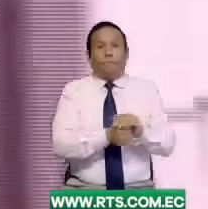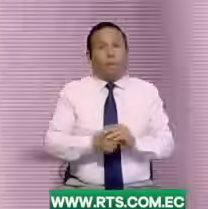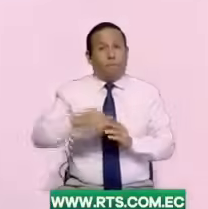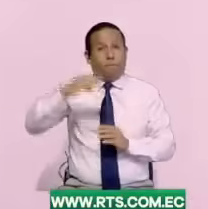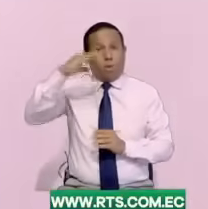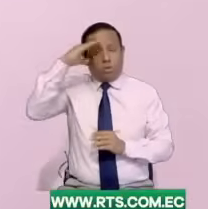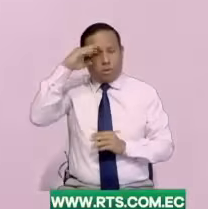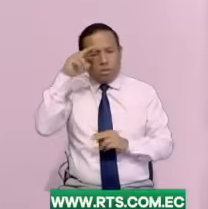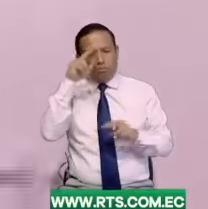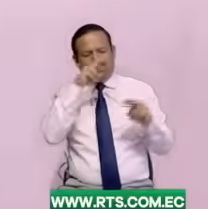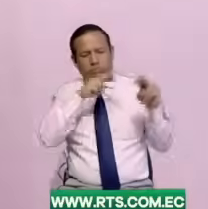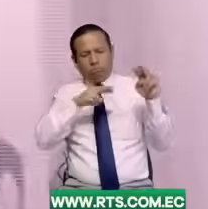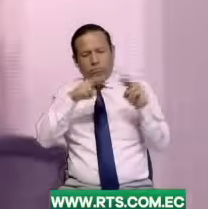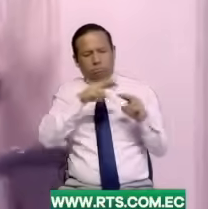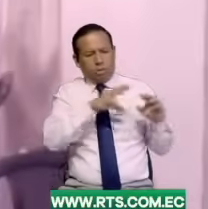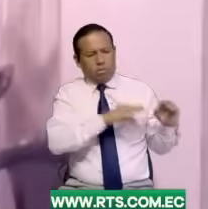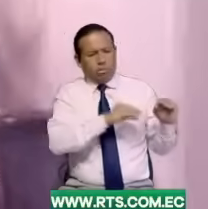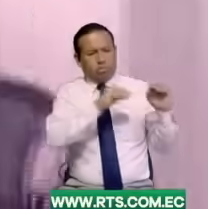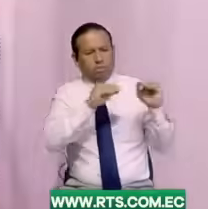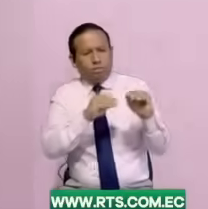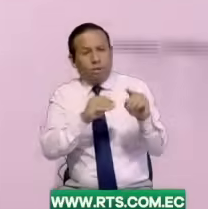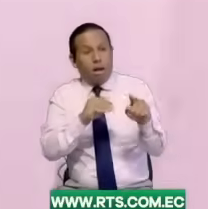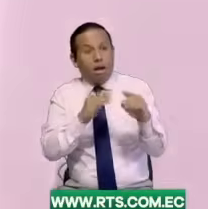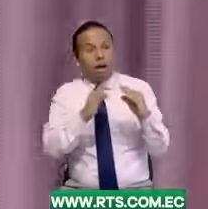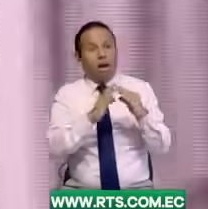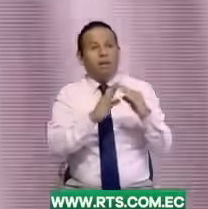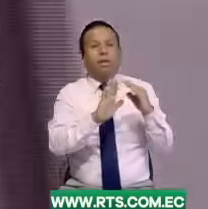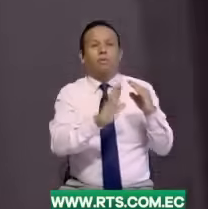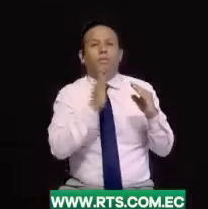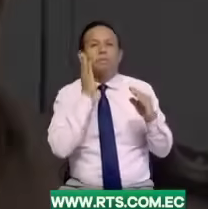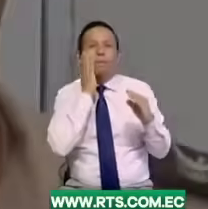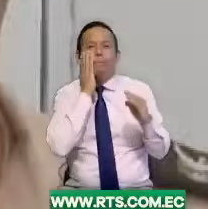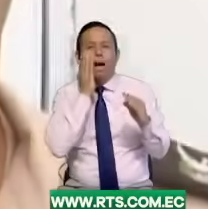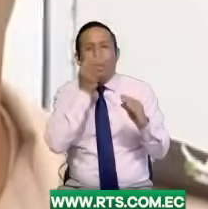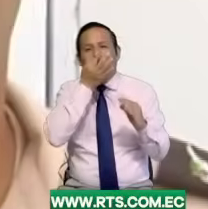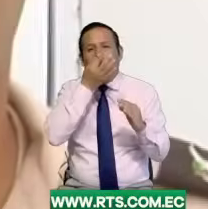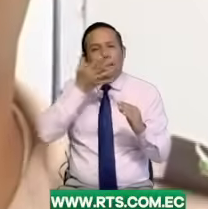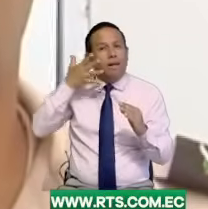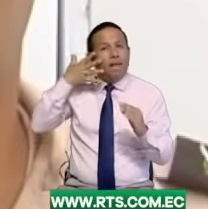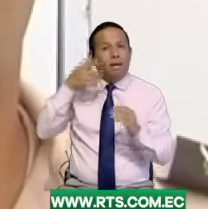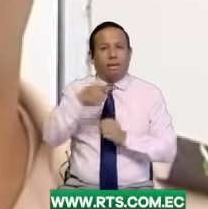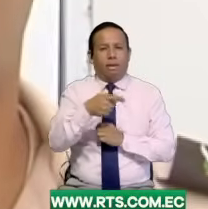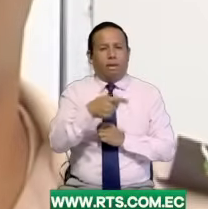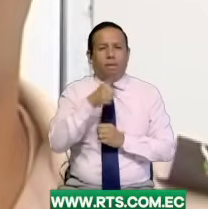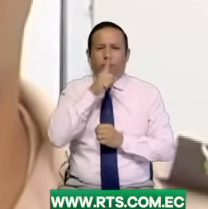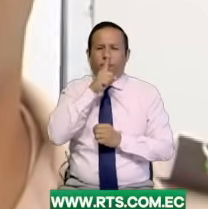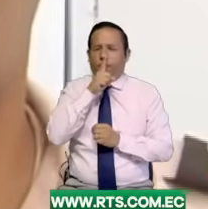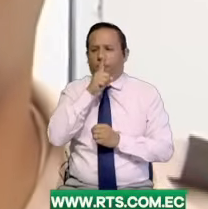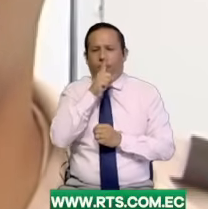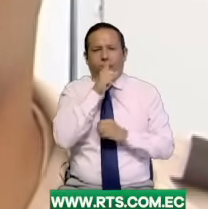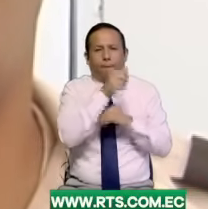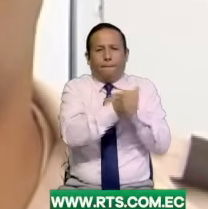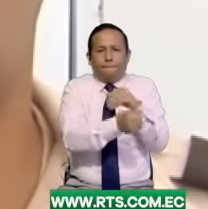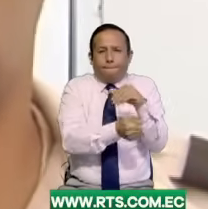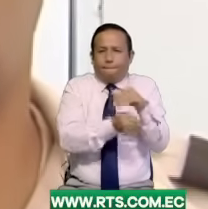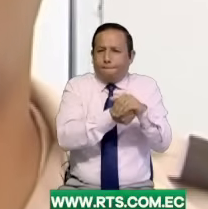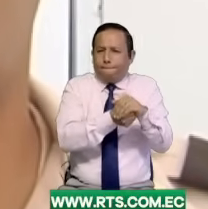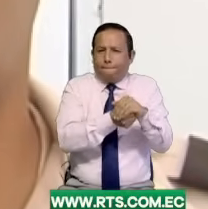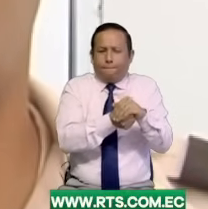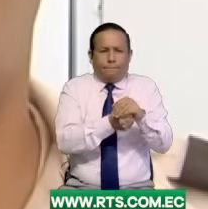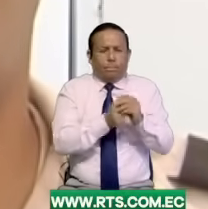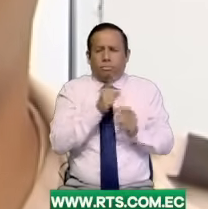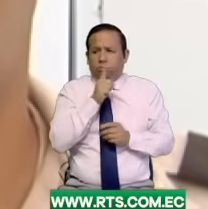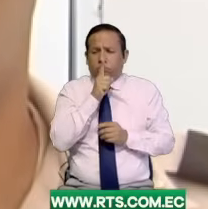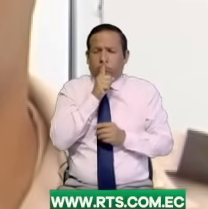que su nuevo escondite era el domicilio de su madre en la ciudad Sáchila. Este ciudadano únicamente pasaba pues escondido, tratando de evadir a las autoridades de